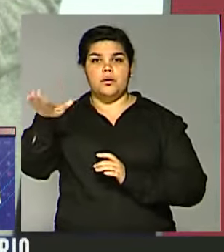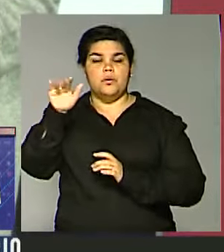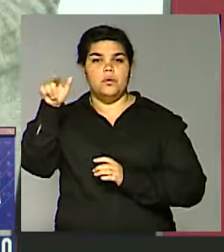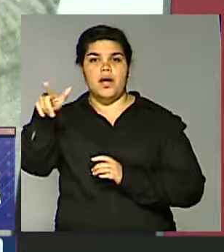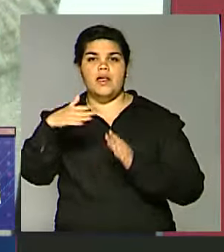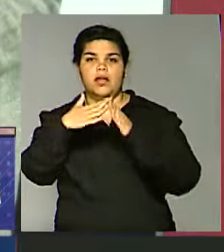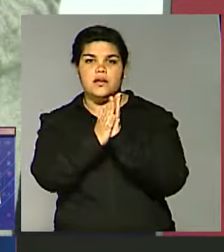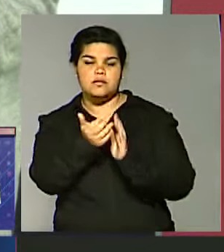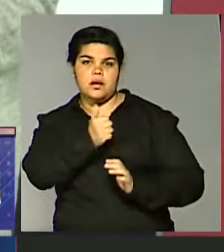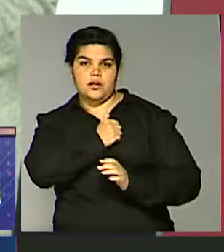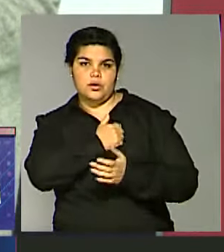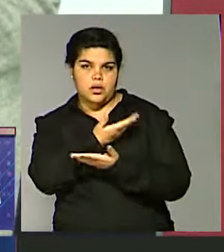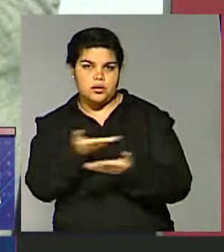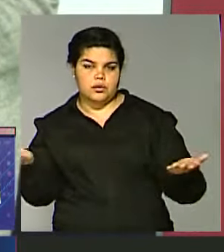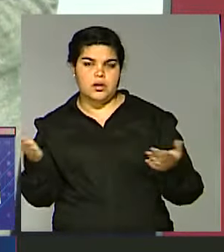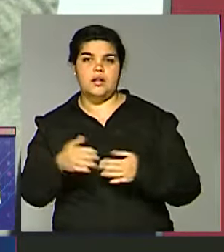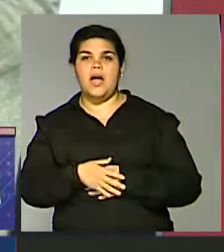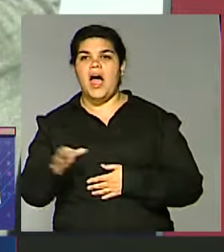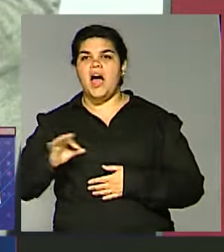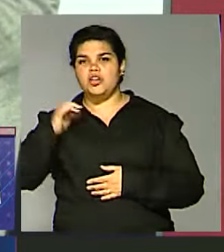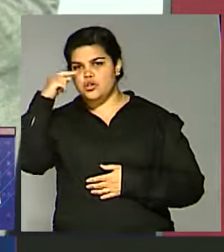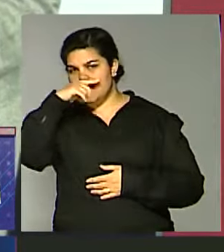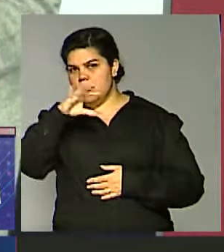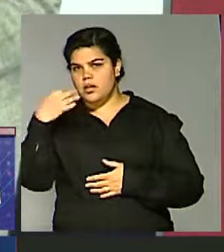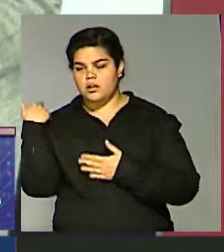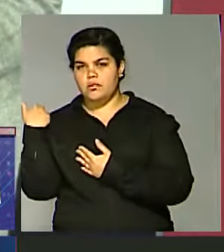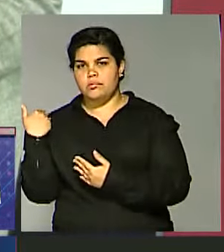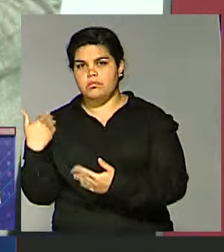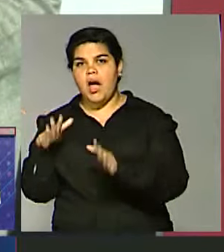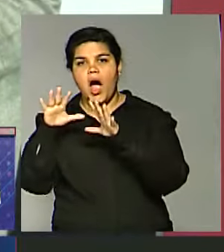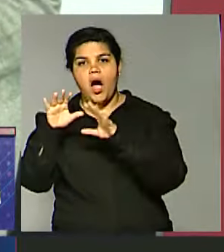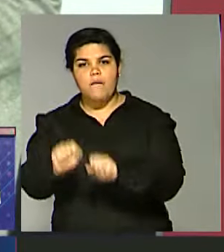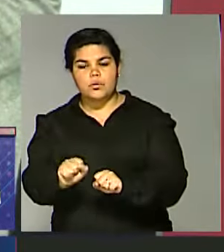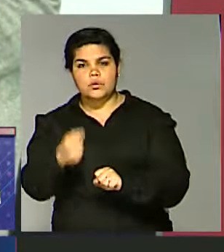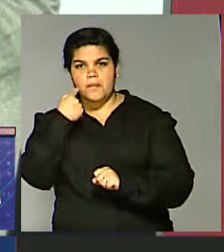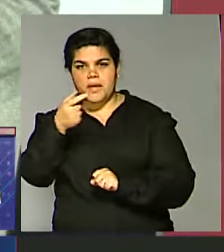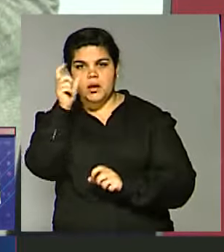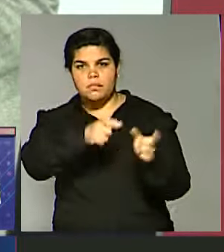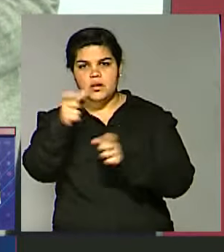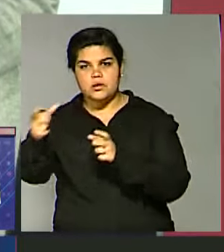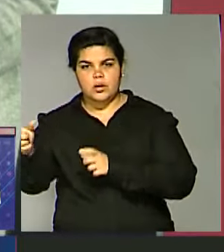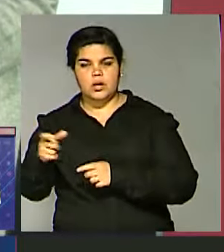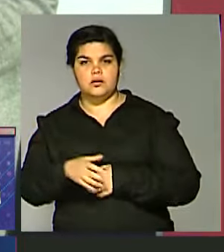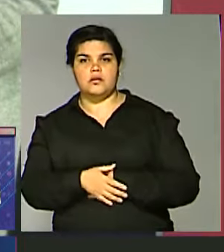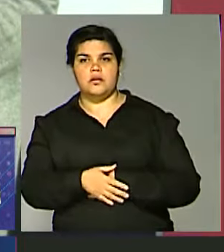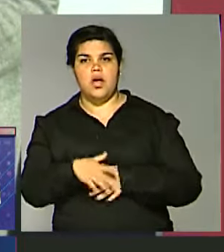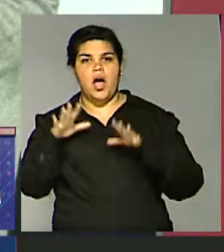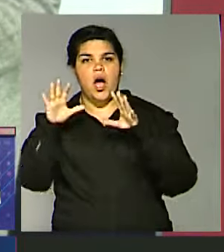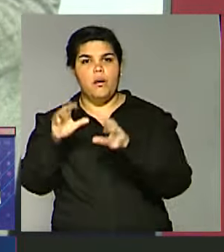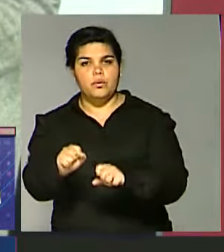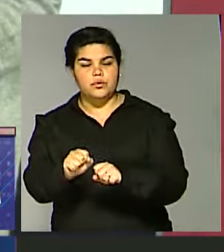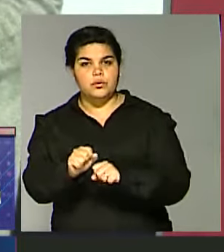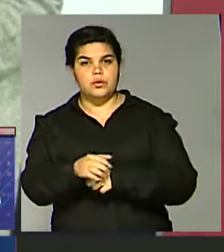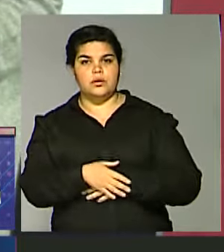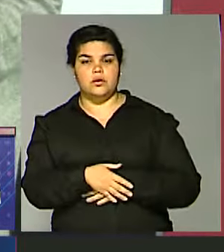Católica en general. Se habla de 70 años en los cuales se produjeron abusos, más de 1.000 personas que serían las abusadas y quienes